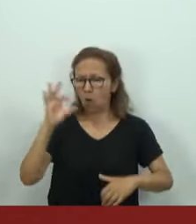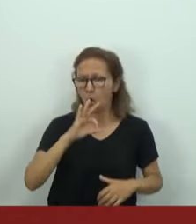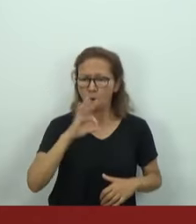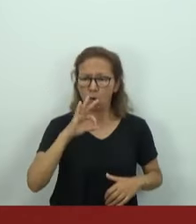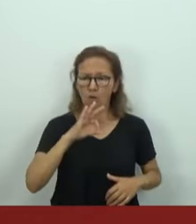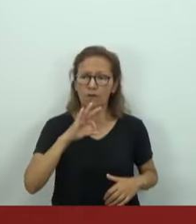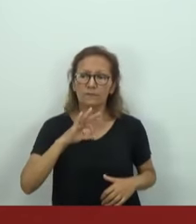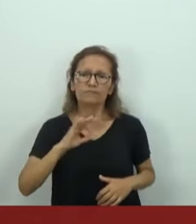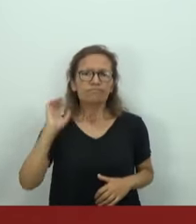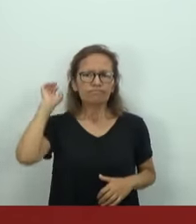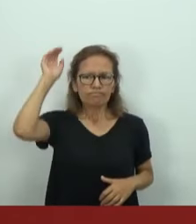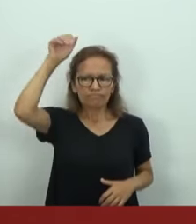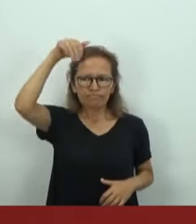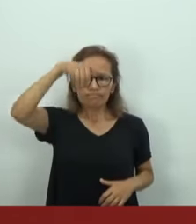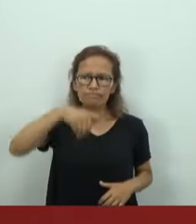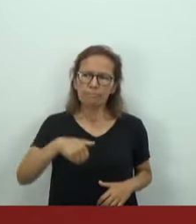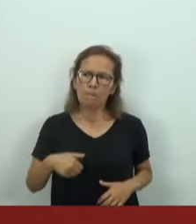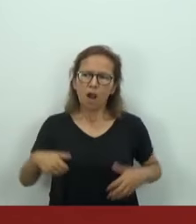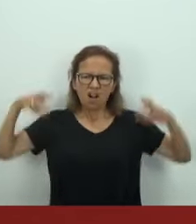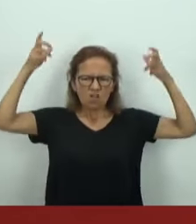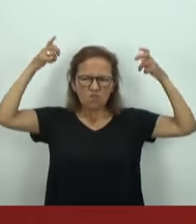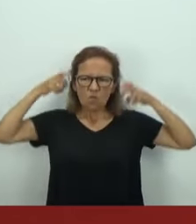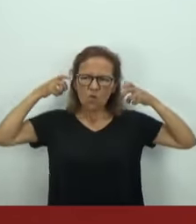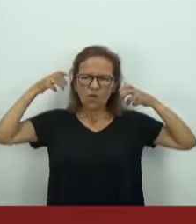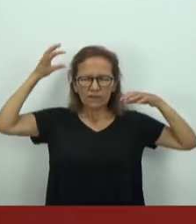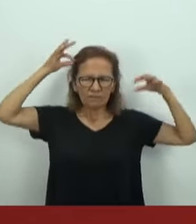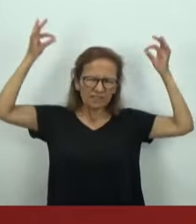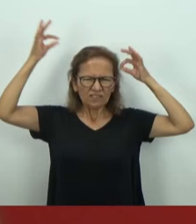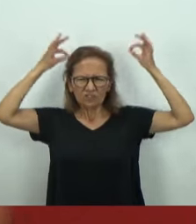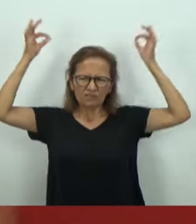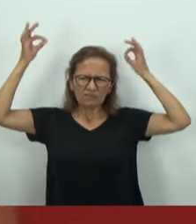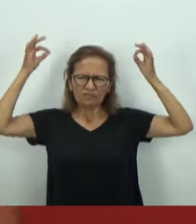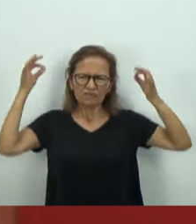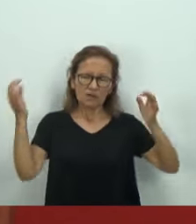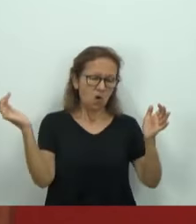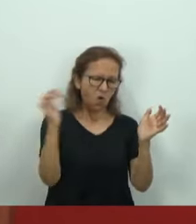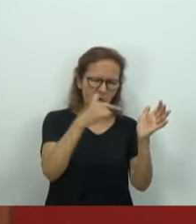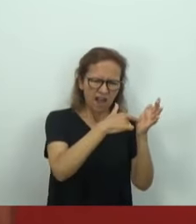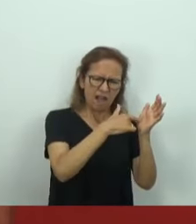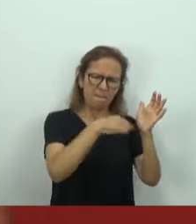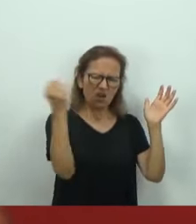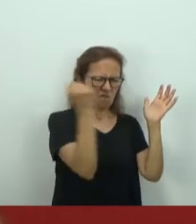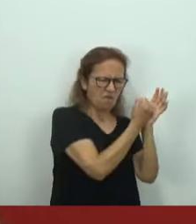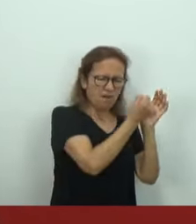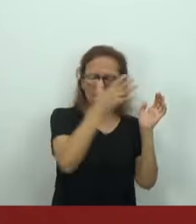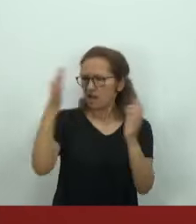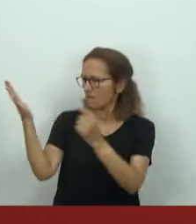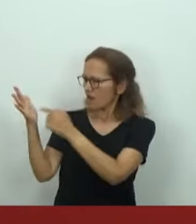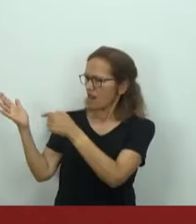burlan de Él, cuando le pegan, cuando le meten los clavos por las manos, por los pies, cuando está colgando, sangrando,